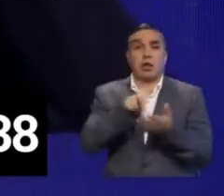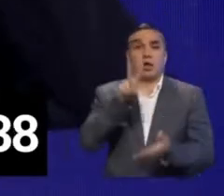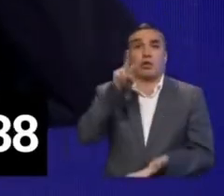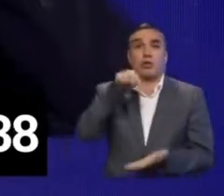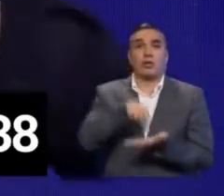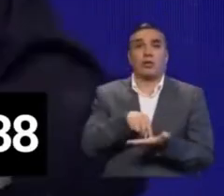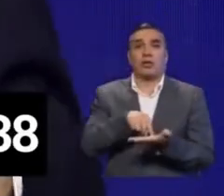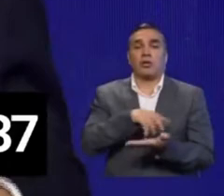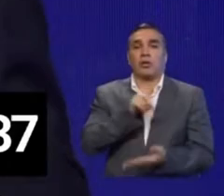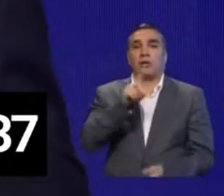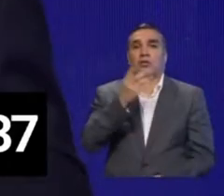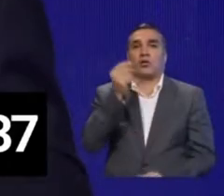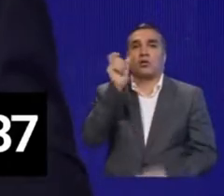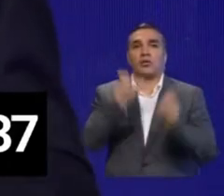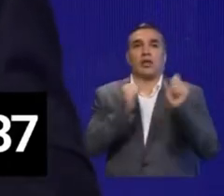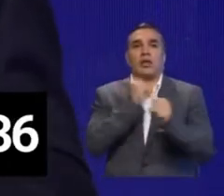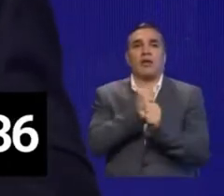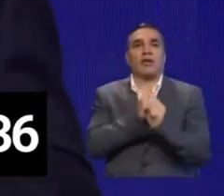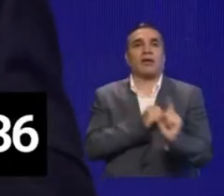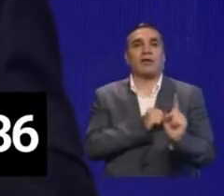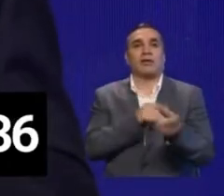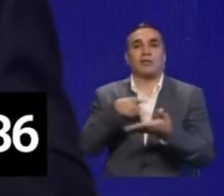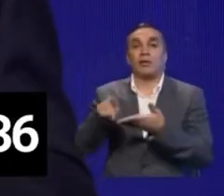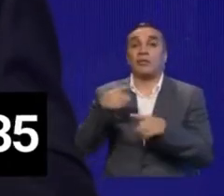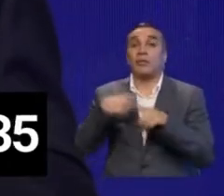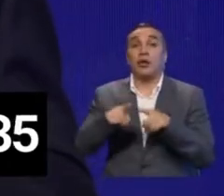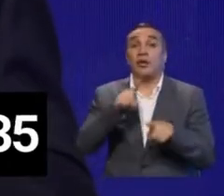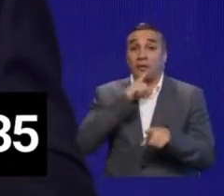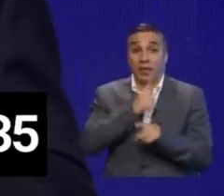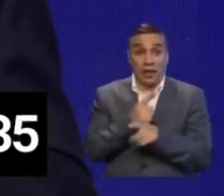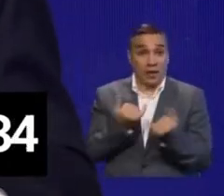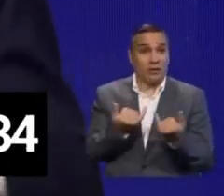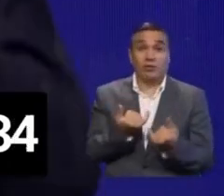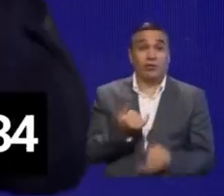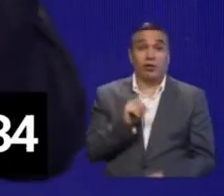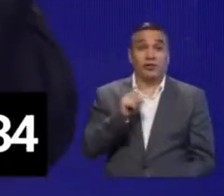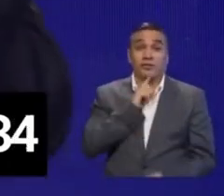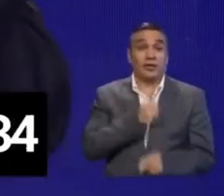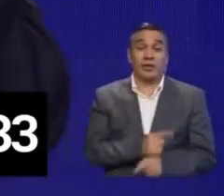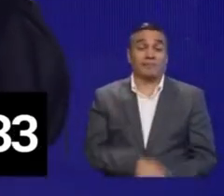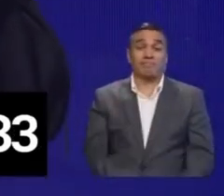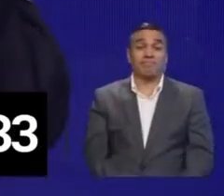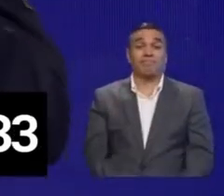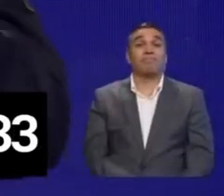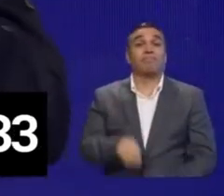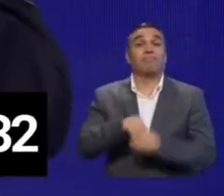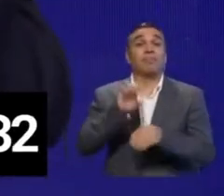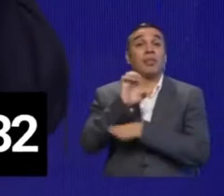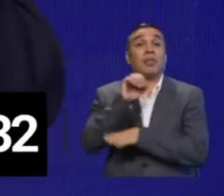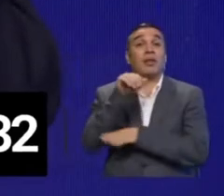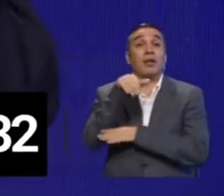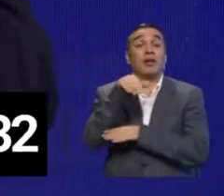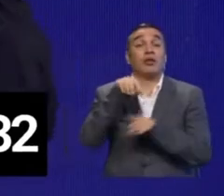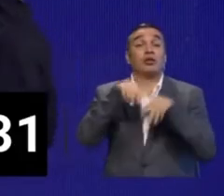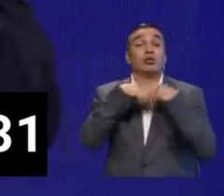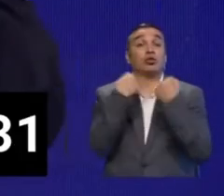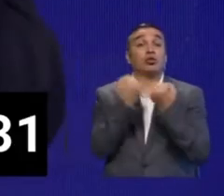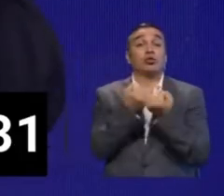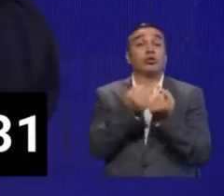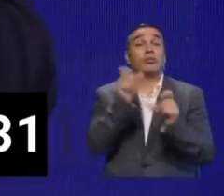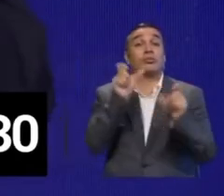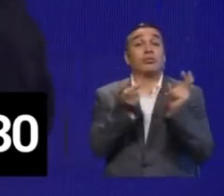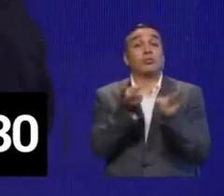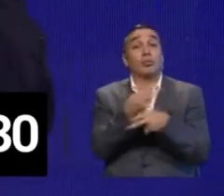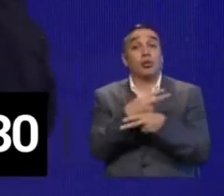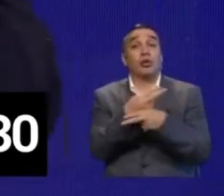y cientos de miles de trabajadores. La realidad de nuestro país es otra. El Ecuador es una sociedad de productores,